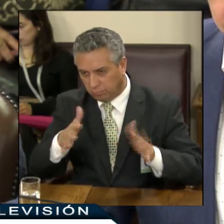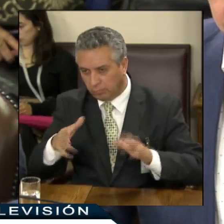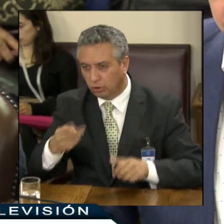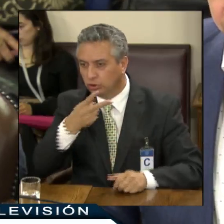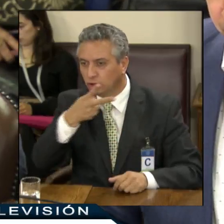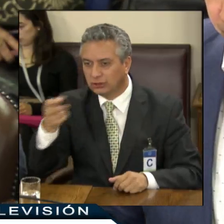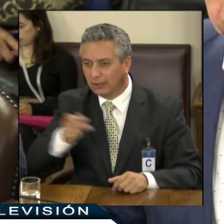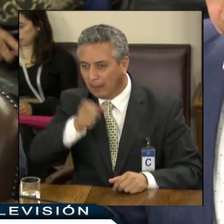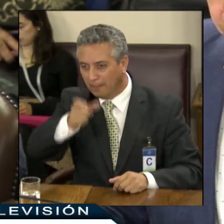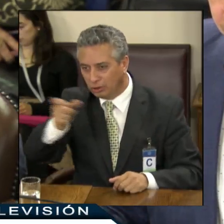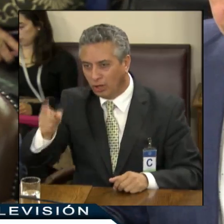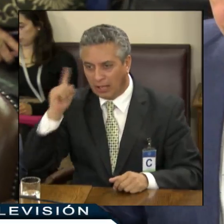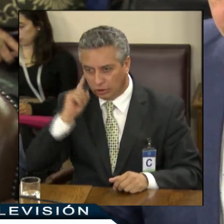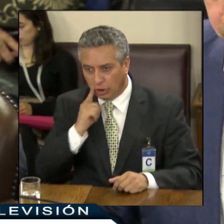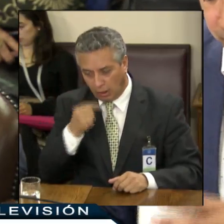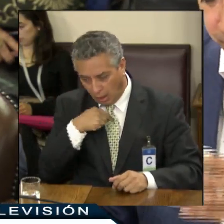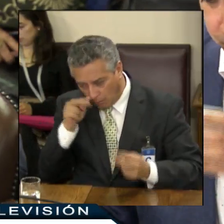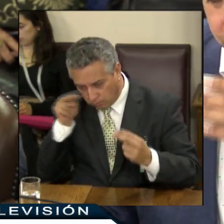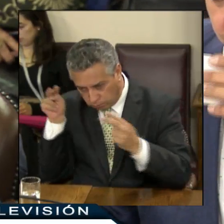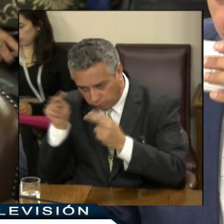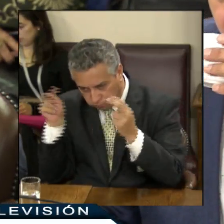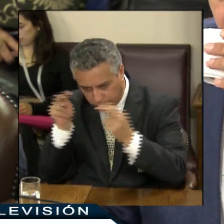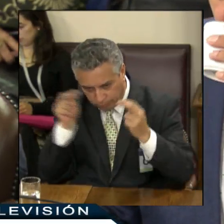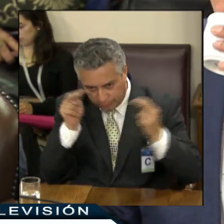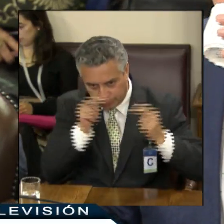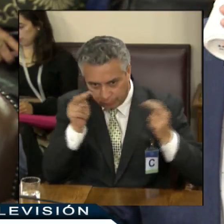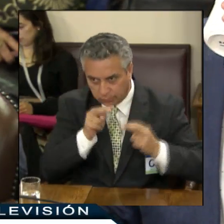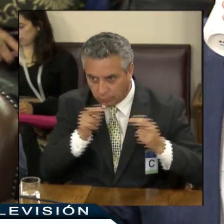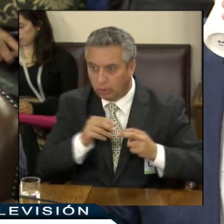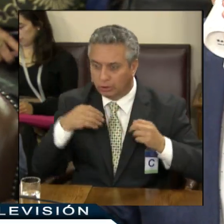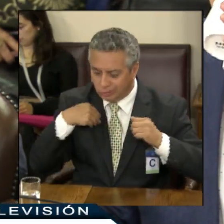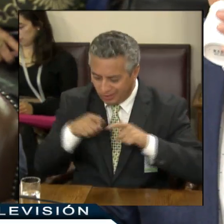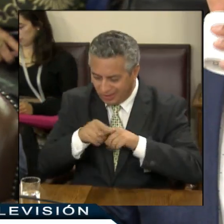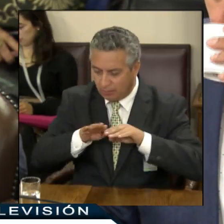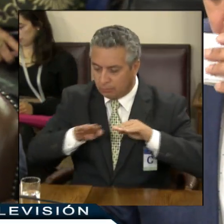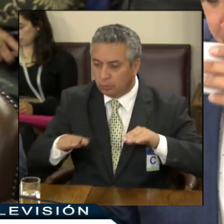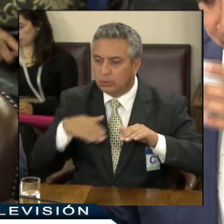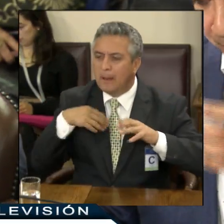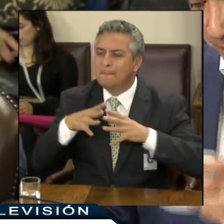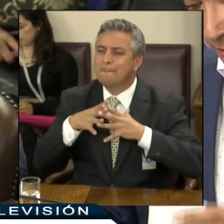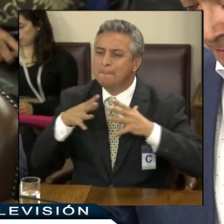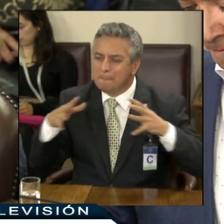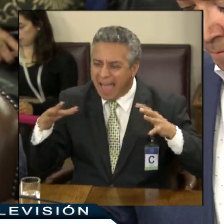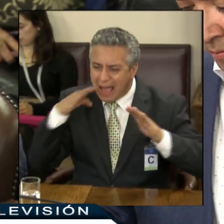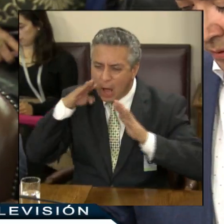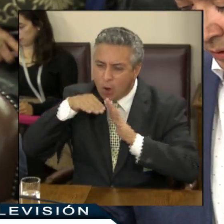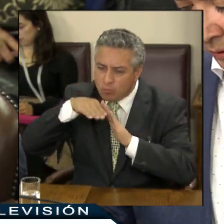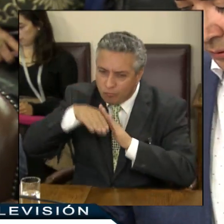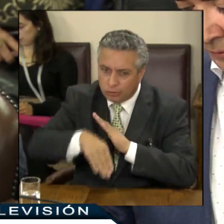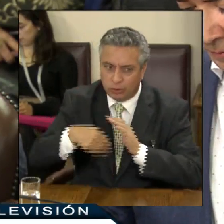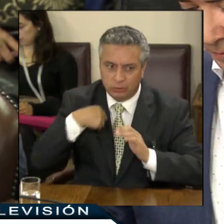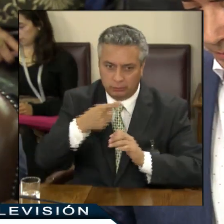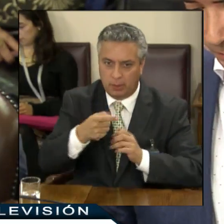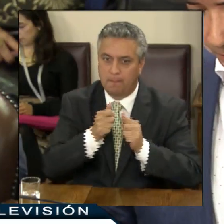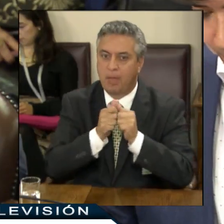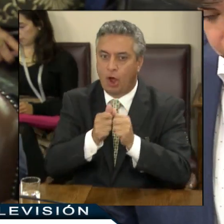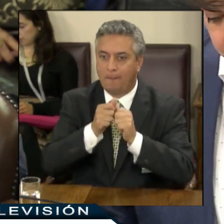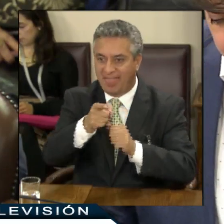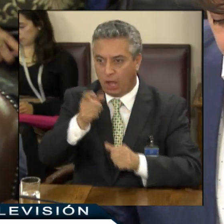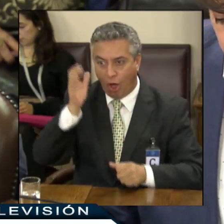personas sordas ya y voy a entrar más profundamente a lo que acaba de decir aquí mi compañero